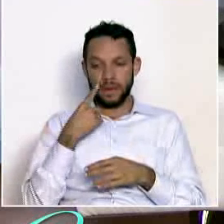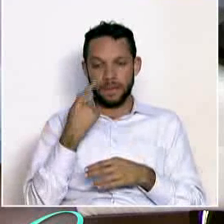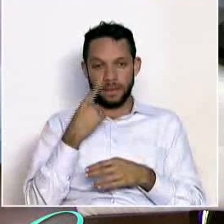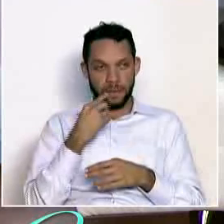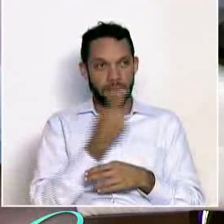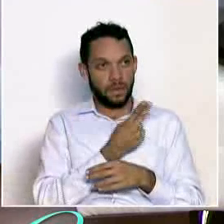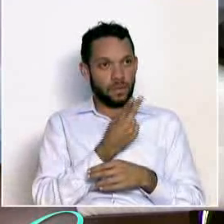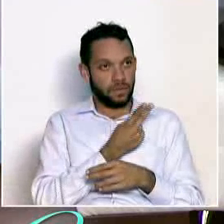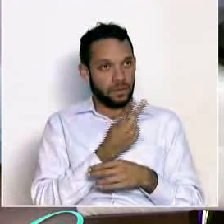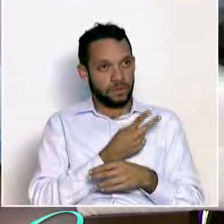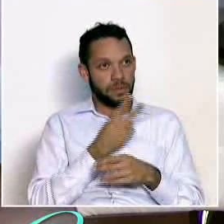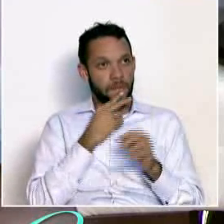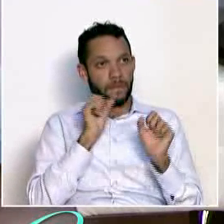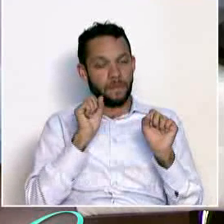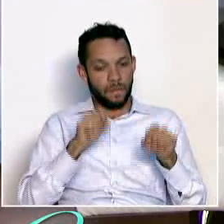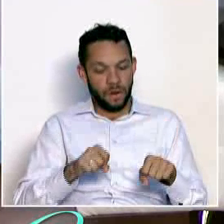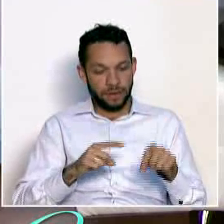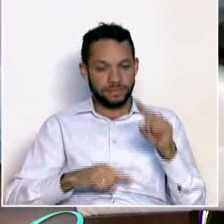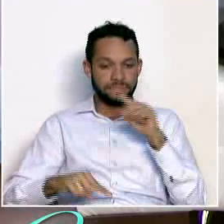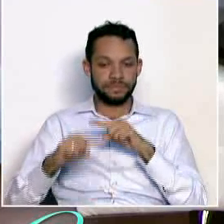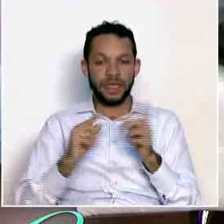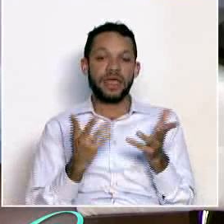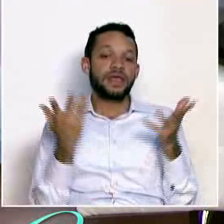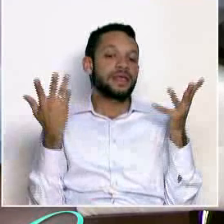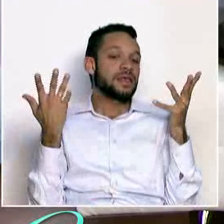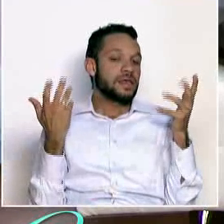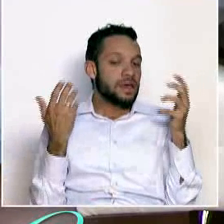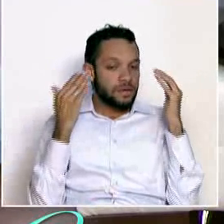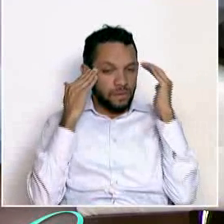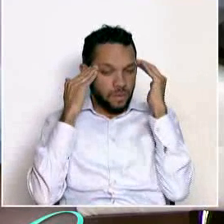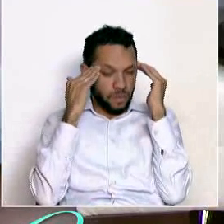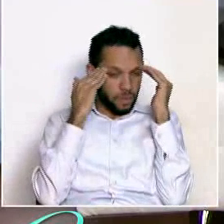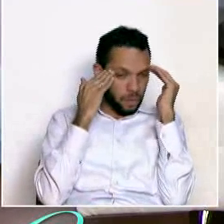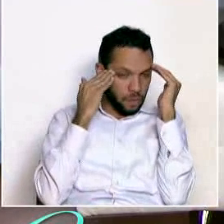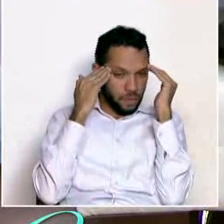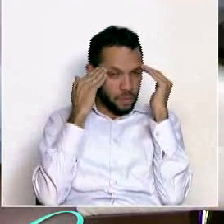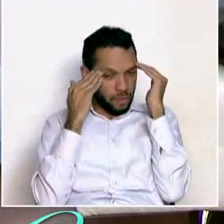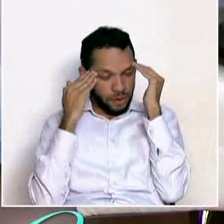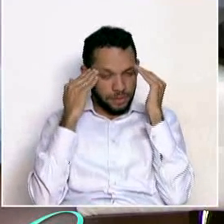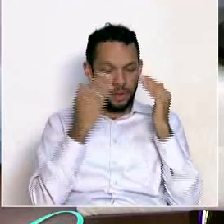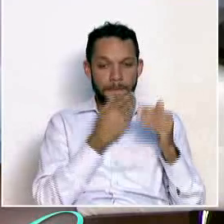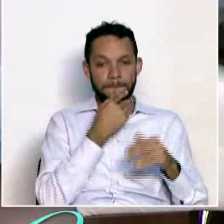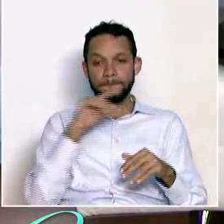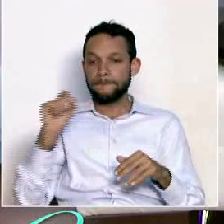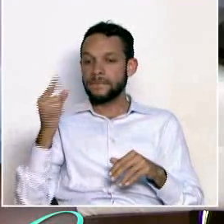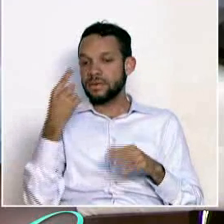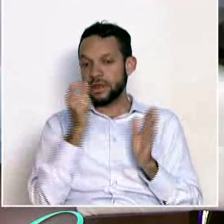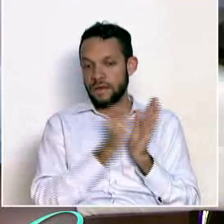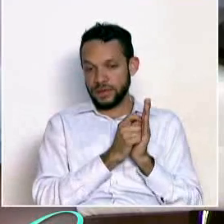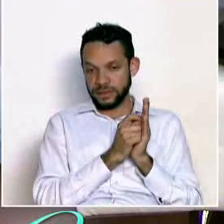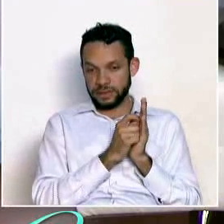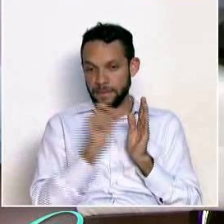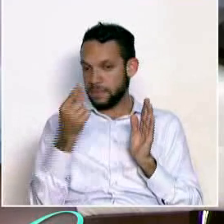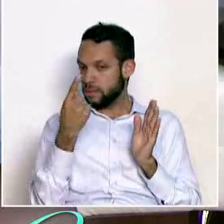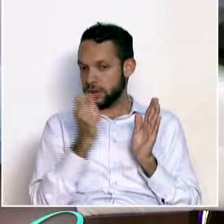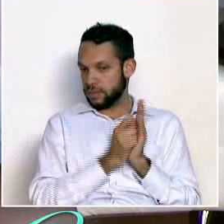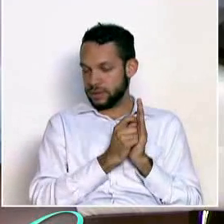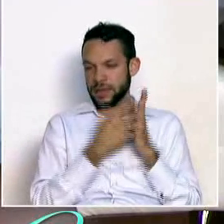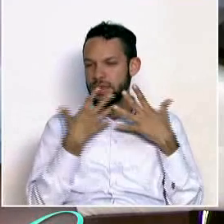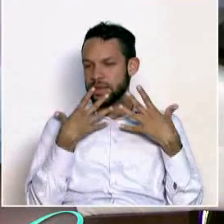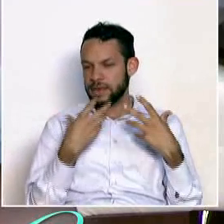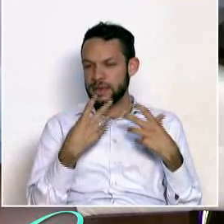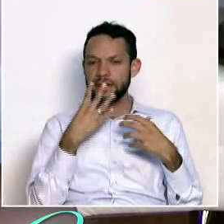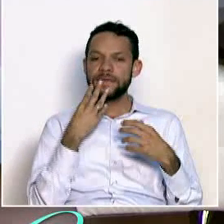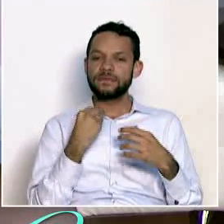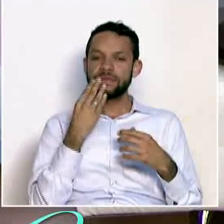por permitirme esta oportunidad, que en esta ocasión va a ser la primera vez que voy a ser hipnotizado. Para mí es una